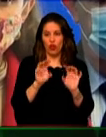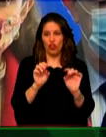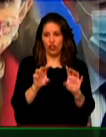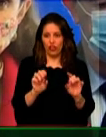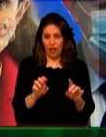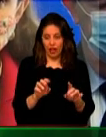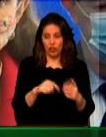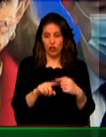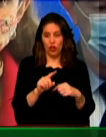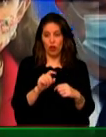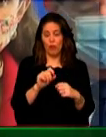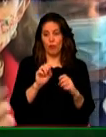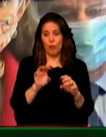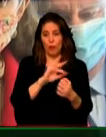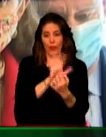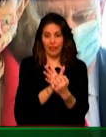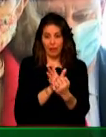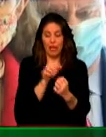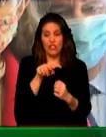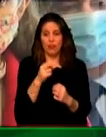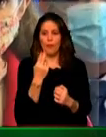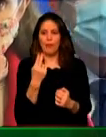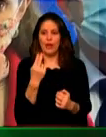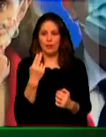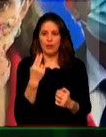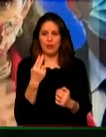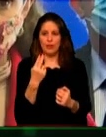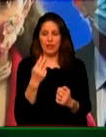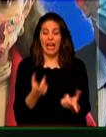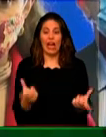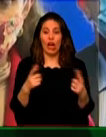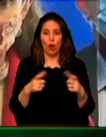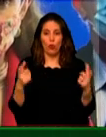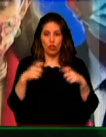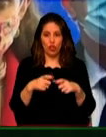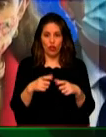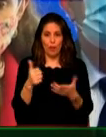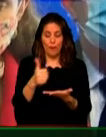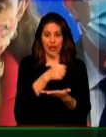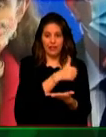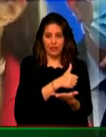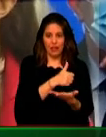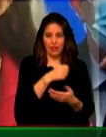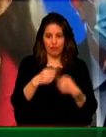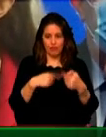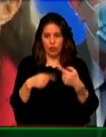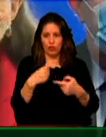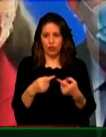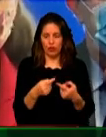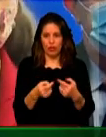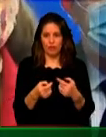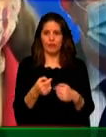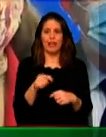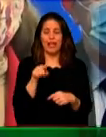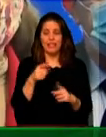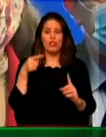de disminución de la pandemia, lo que va a permitir entonces reuniones presenciales más asiduas y con mayor intensidad.